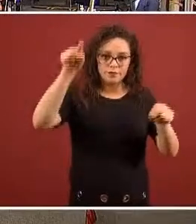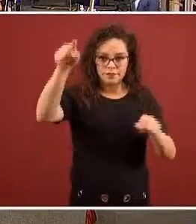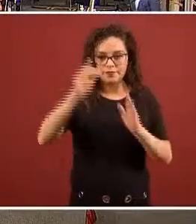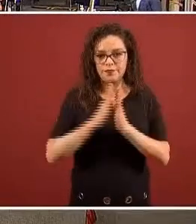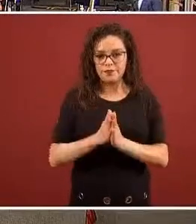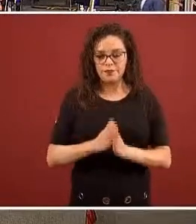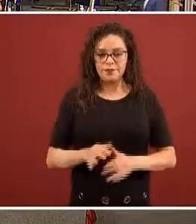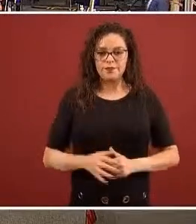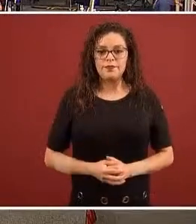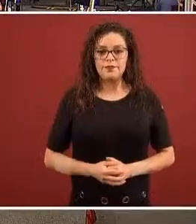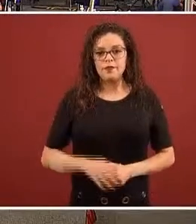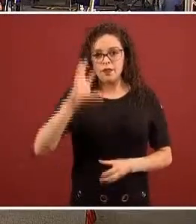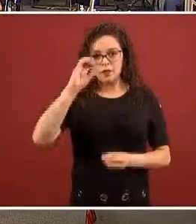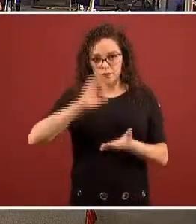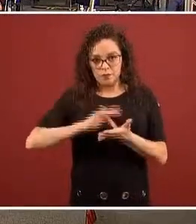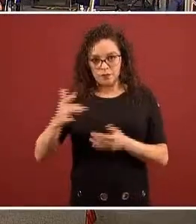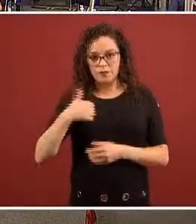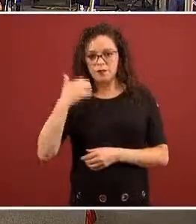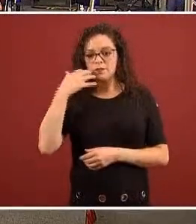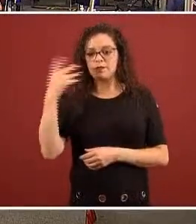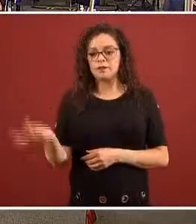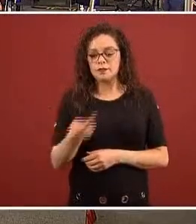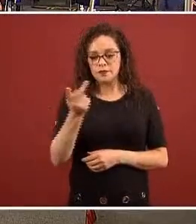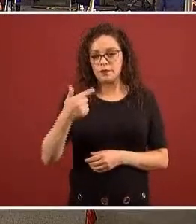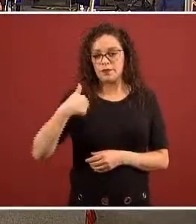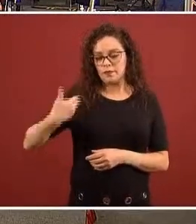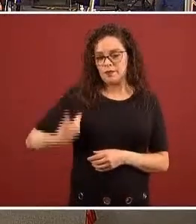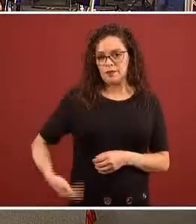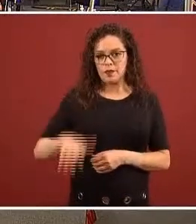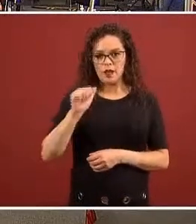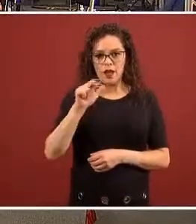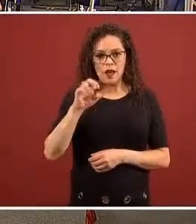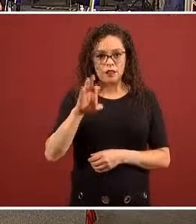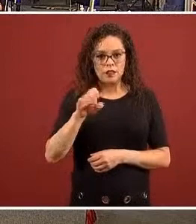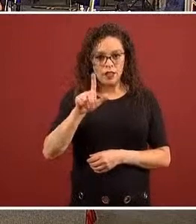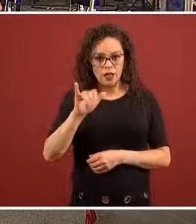Gracias. Preguntarle a Araceli Aranday de Canal 11. Ahorita les comento.